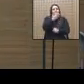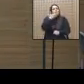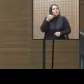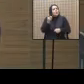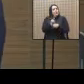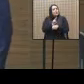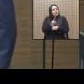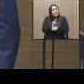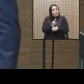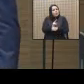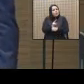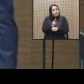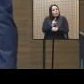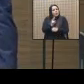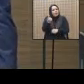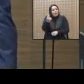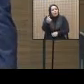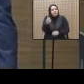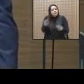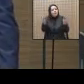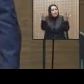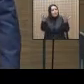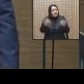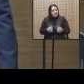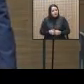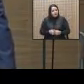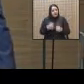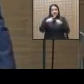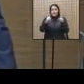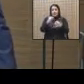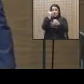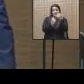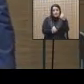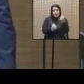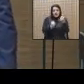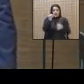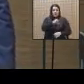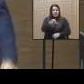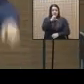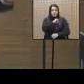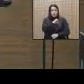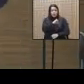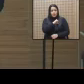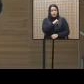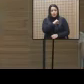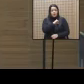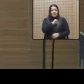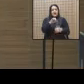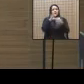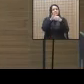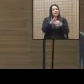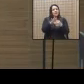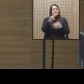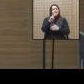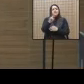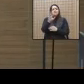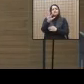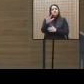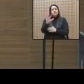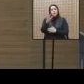recursos públicos. Pero si al final la actitud de cerca del 25 de noviembre